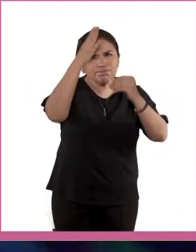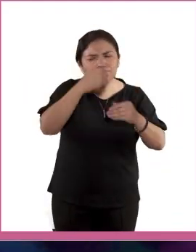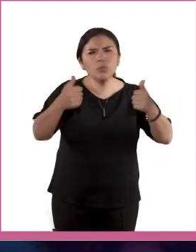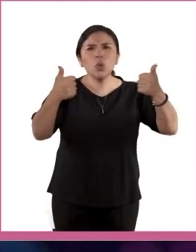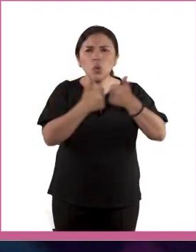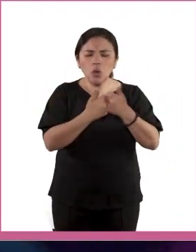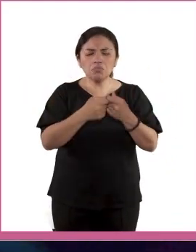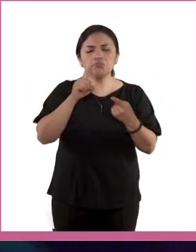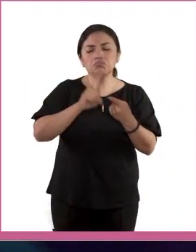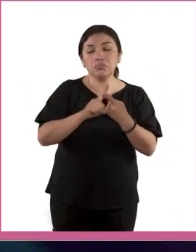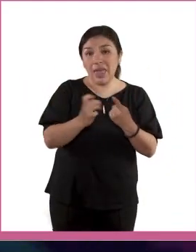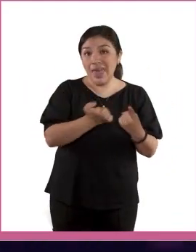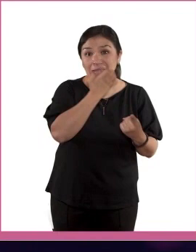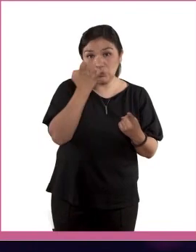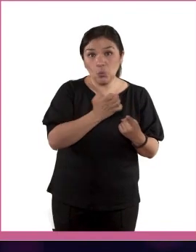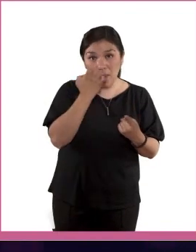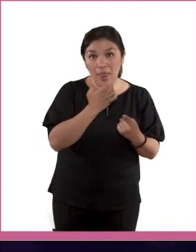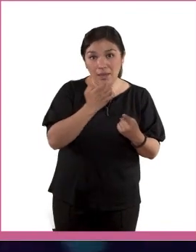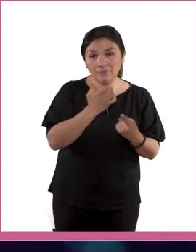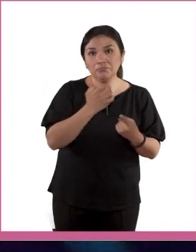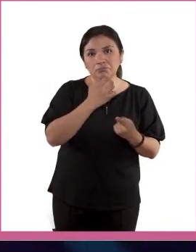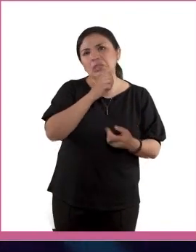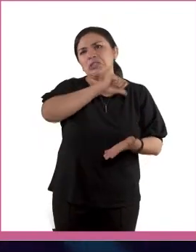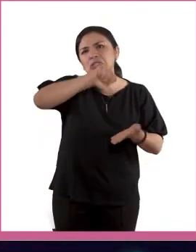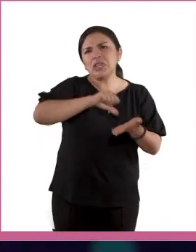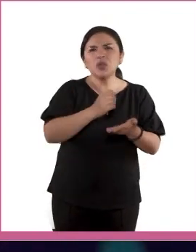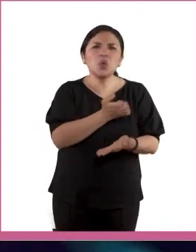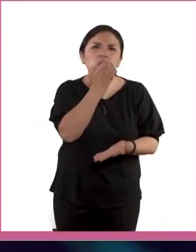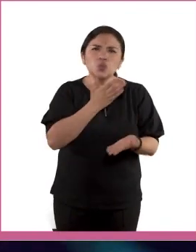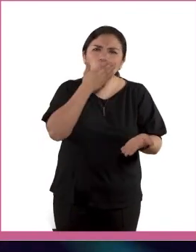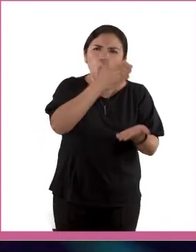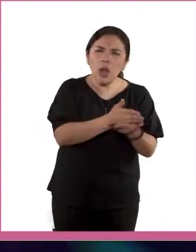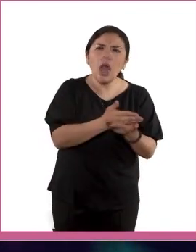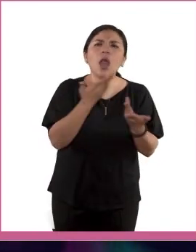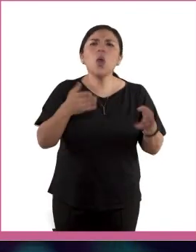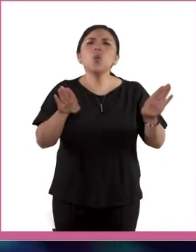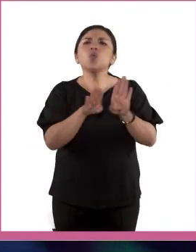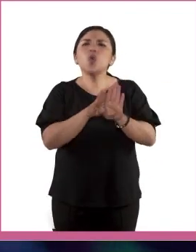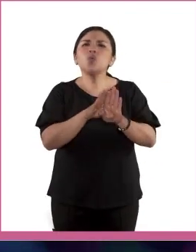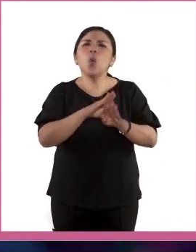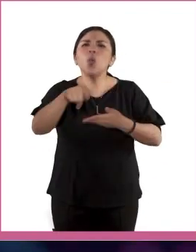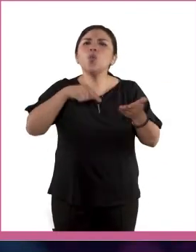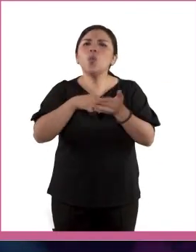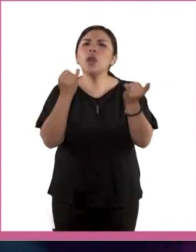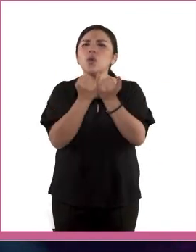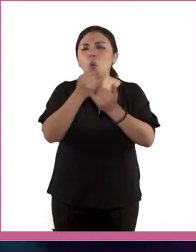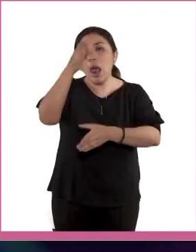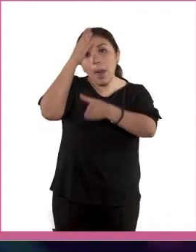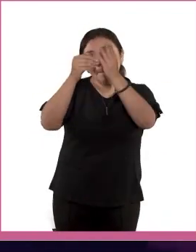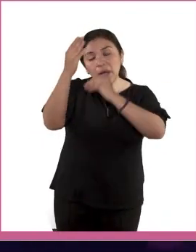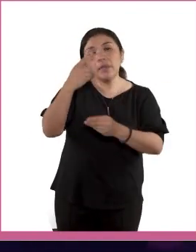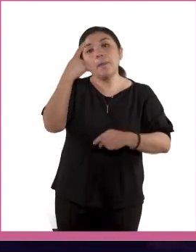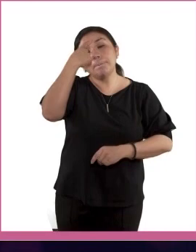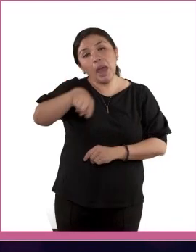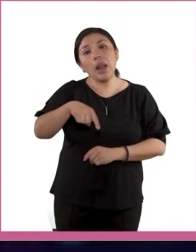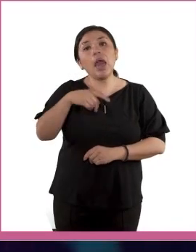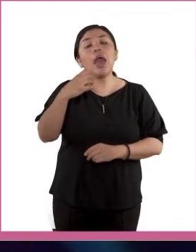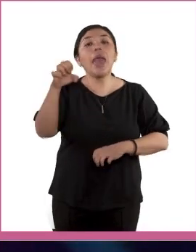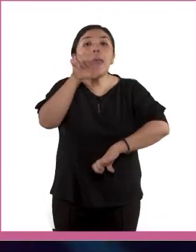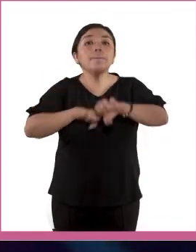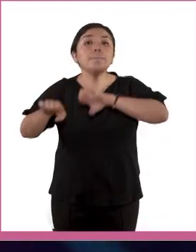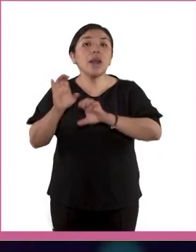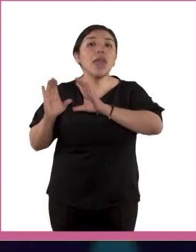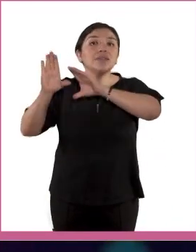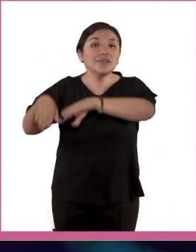de formarnos tanto en la escuela, ¿no? En los centros escolares, como tener espacios también de